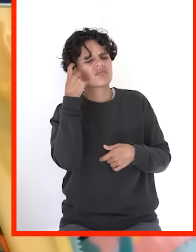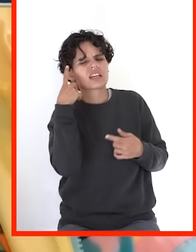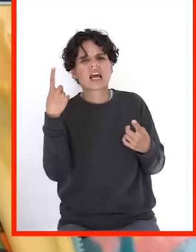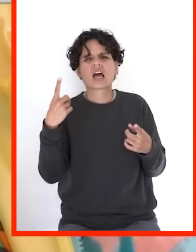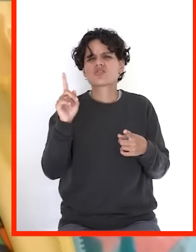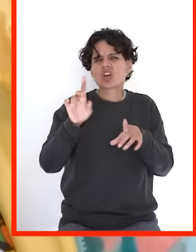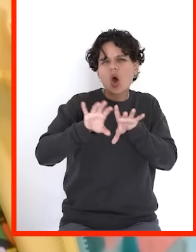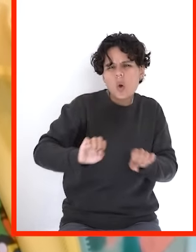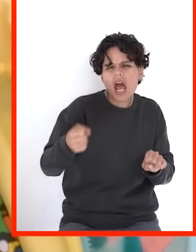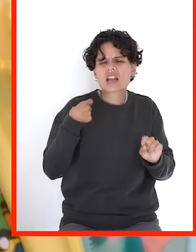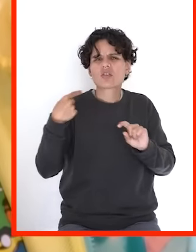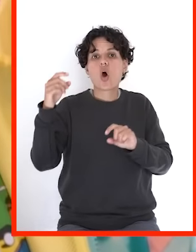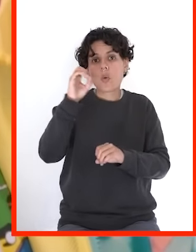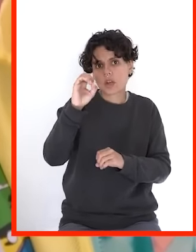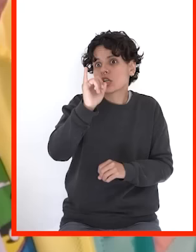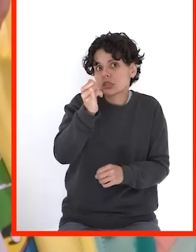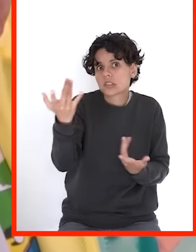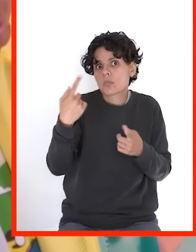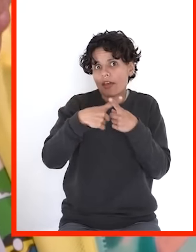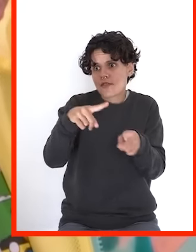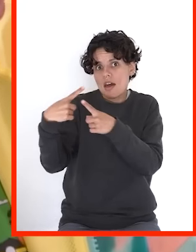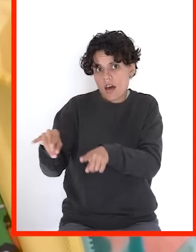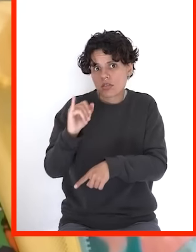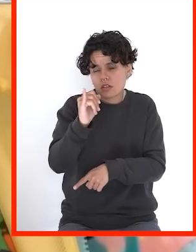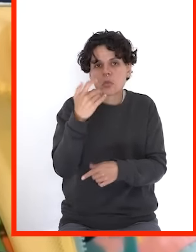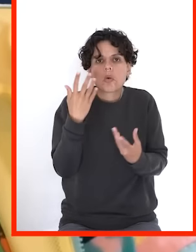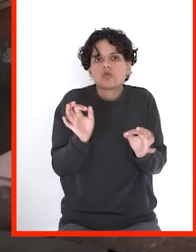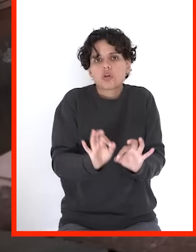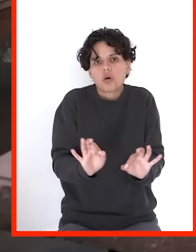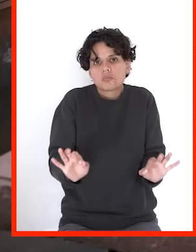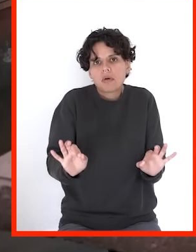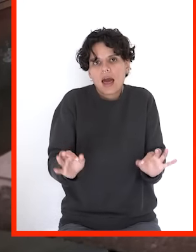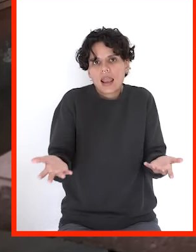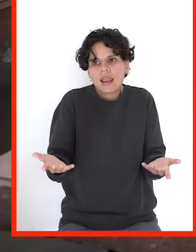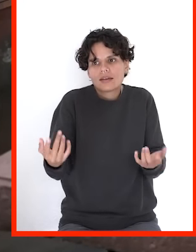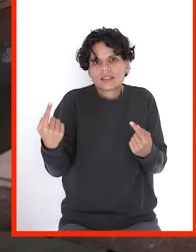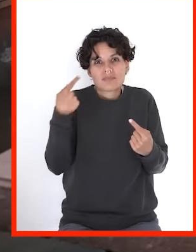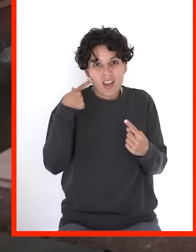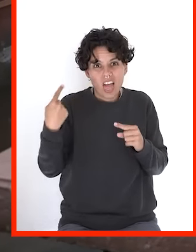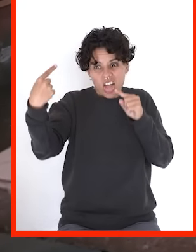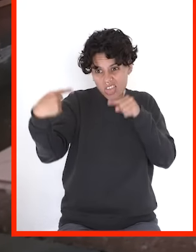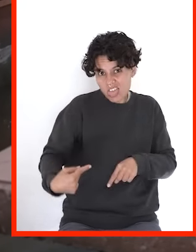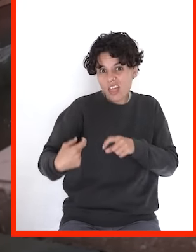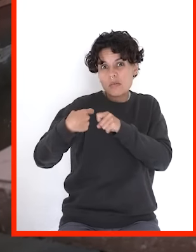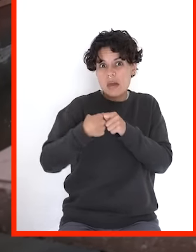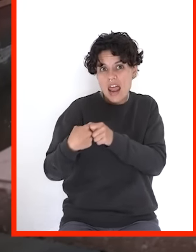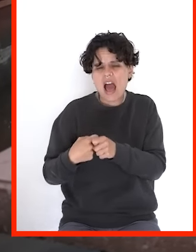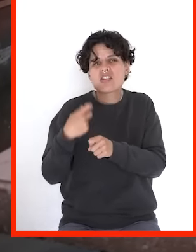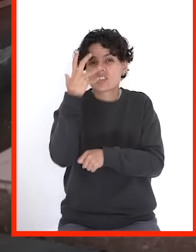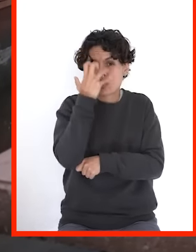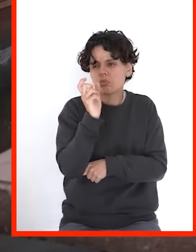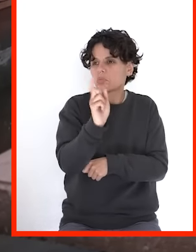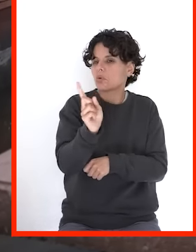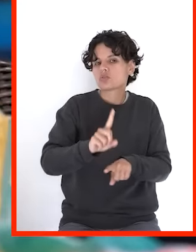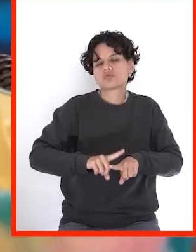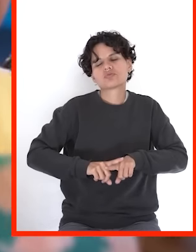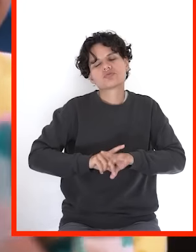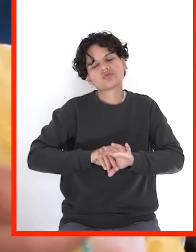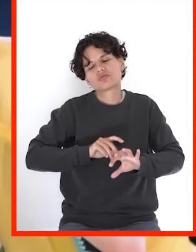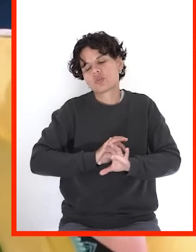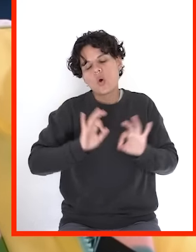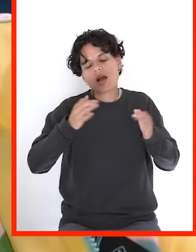nada. Diferencias de opiniones hemos tenido hartas veces, pero eso es como lo normal. Normal, sí. Pero nunca hemos peleado y eso me sorprende y lo agradezco y... Les.